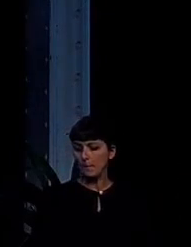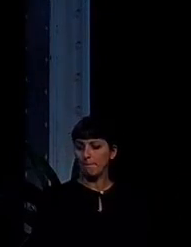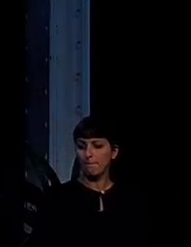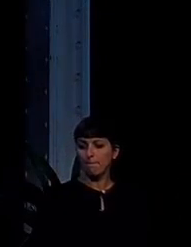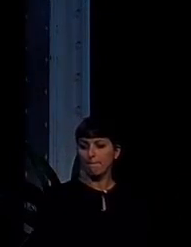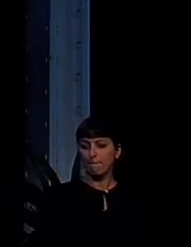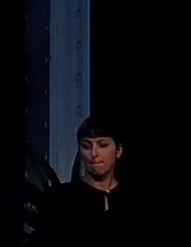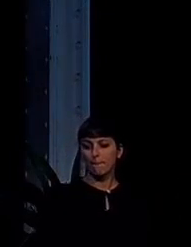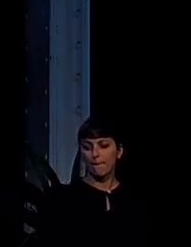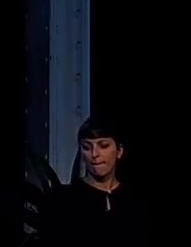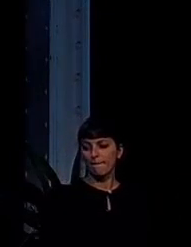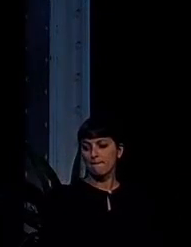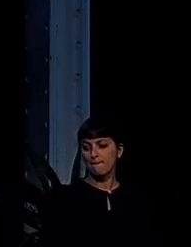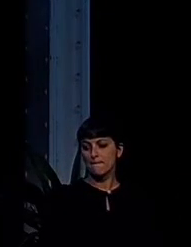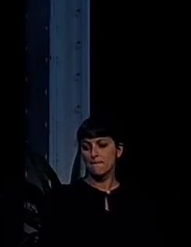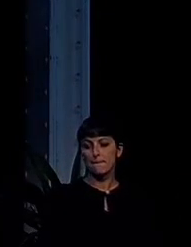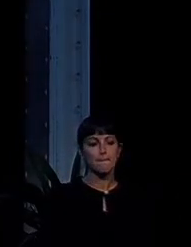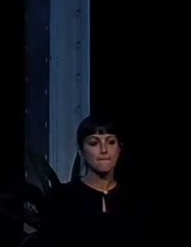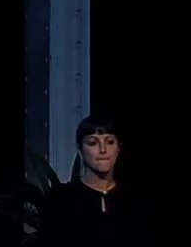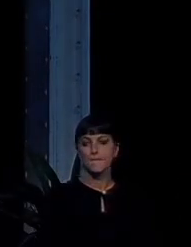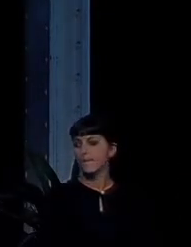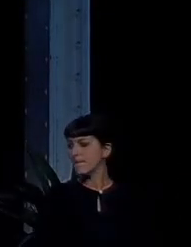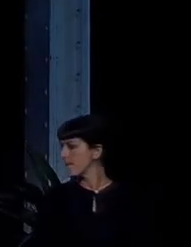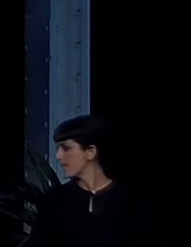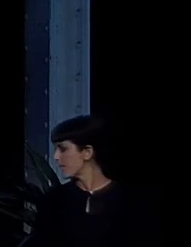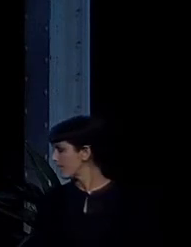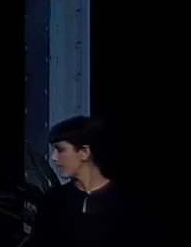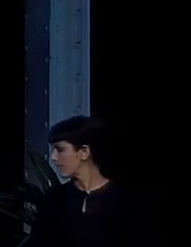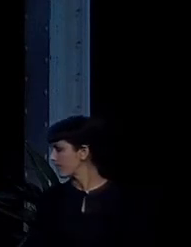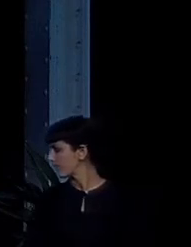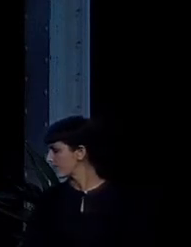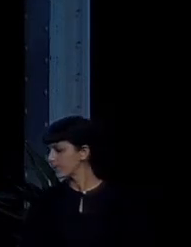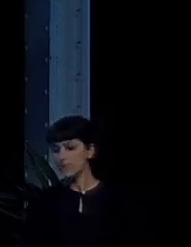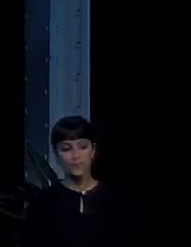¿Ya está? ¿Ya está? Se me ha hecho corto. Ah, te he dicho.